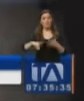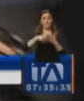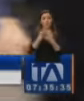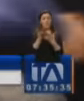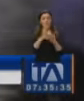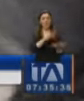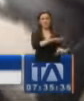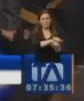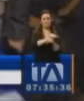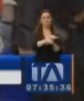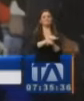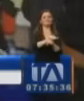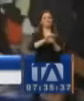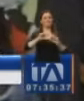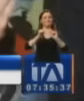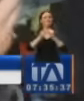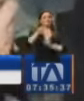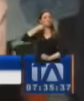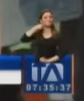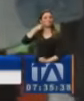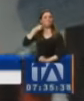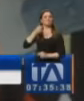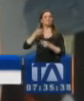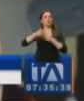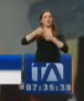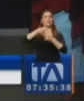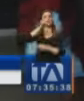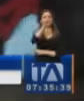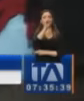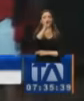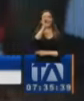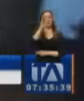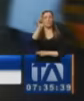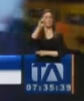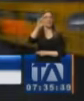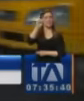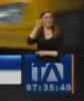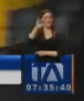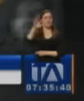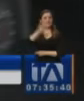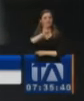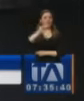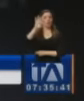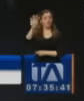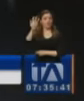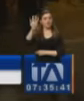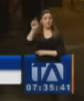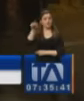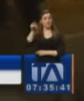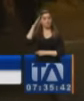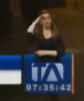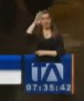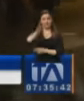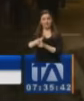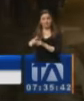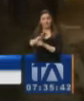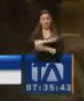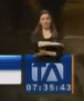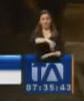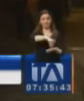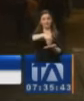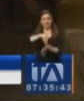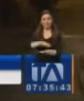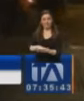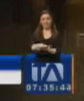Golpe a la delincuencia. En el operativo denominado Soberanía 4 realizado esta madrugada de manera simultánea en Manabí, Los